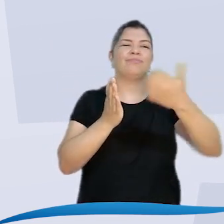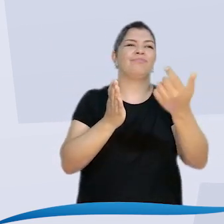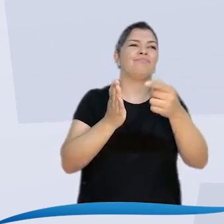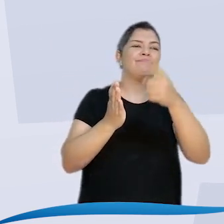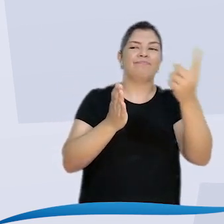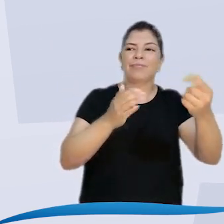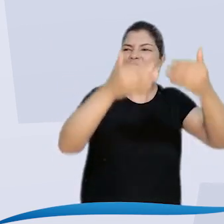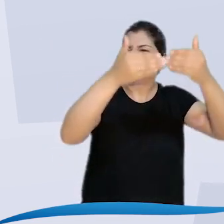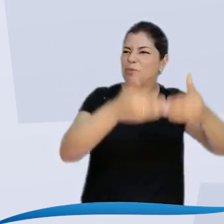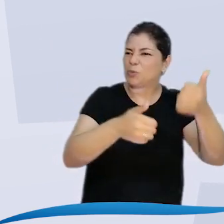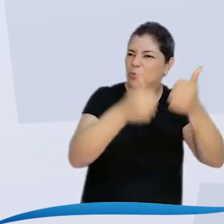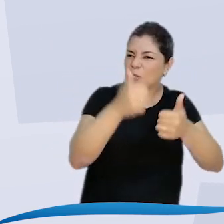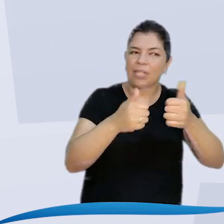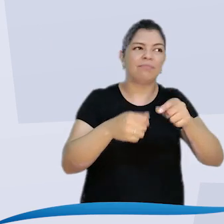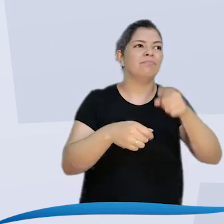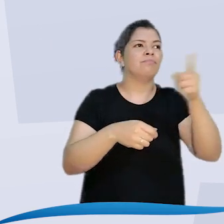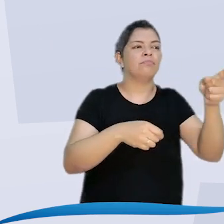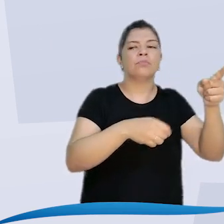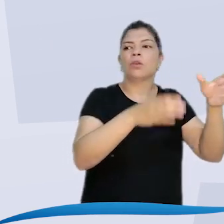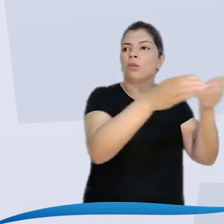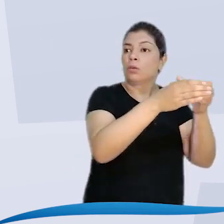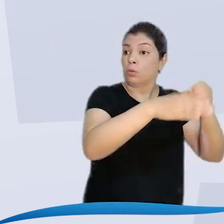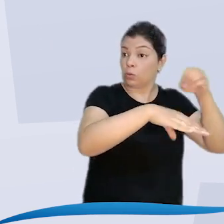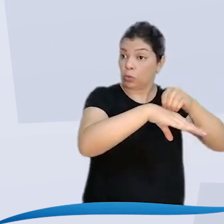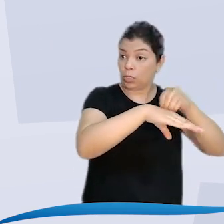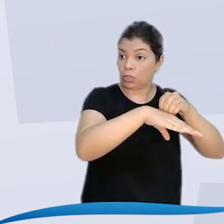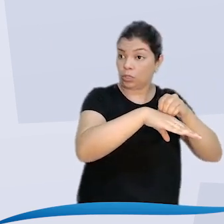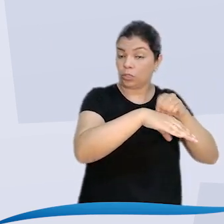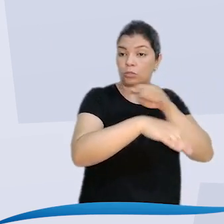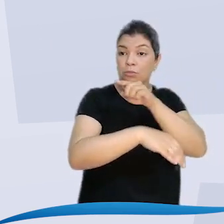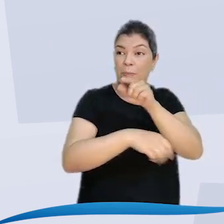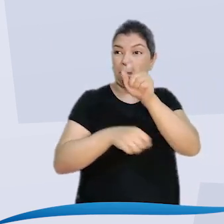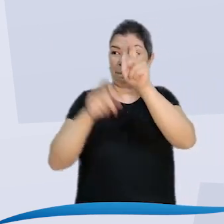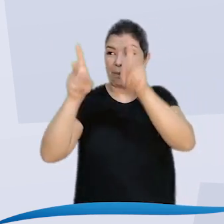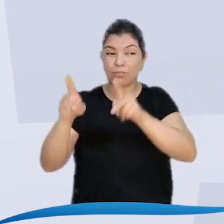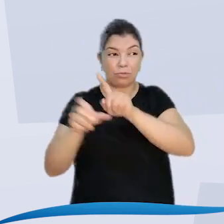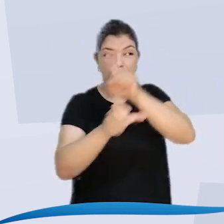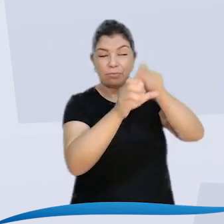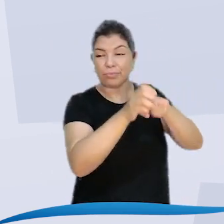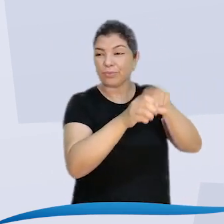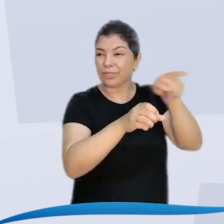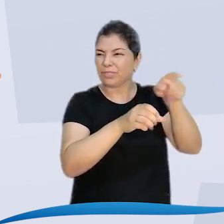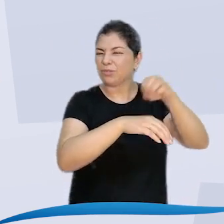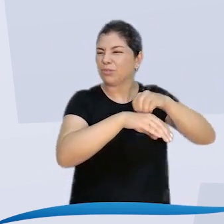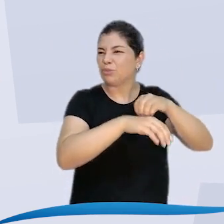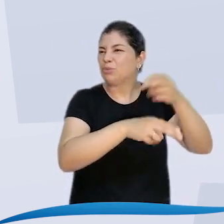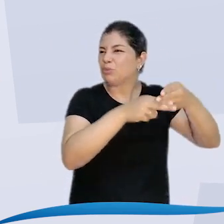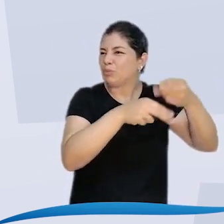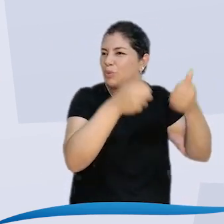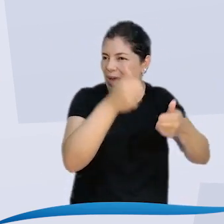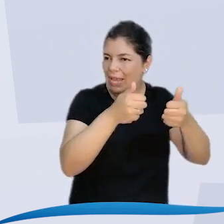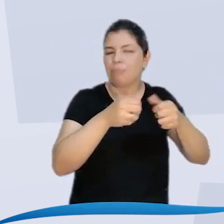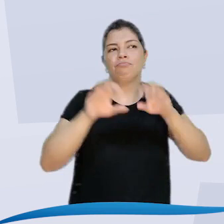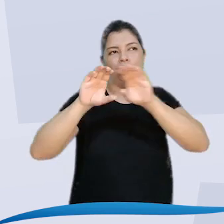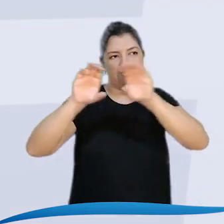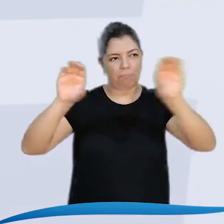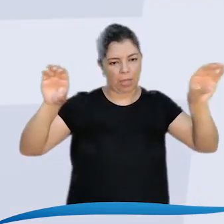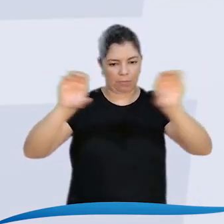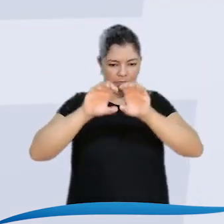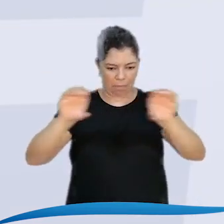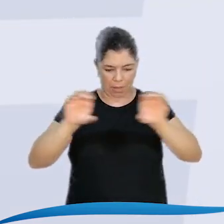de discapacidad bajo las que se hace la postulación y la organización de personas con discapacidad a la que pertenezca el